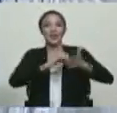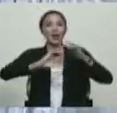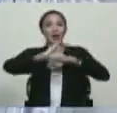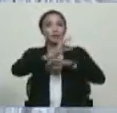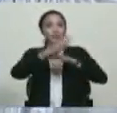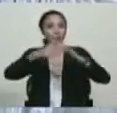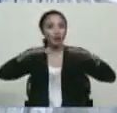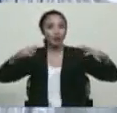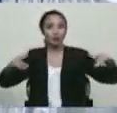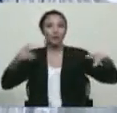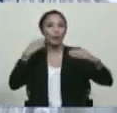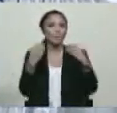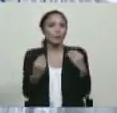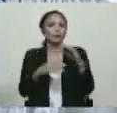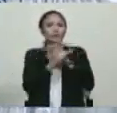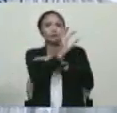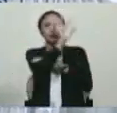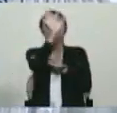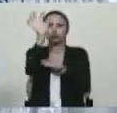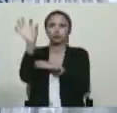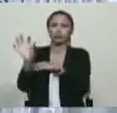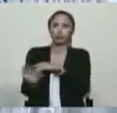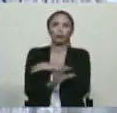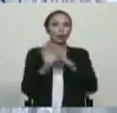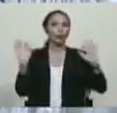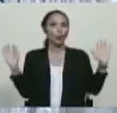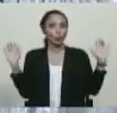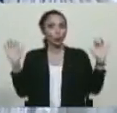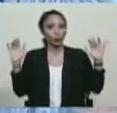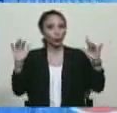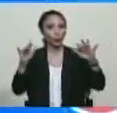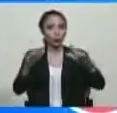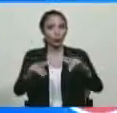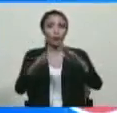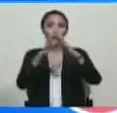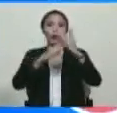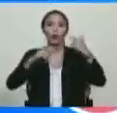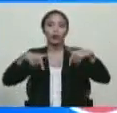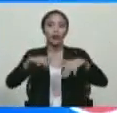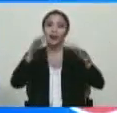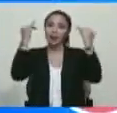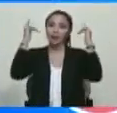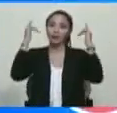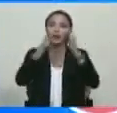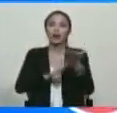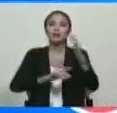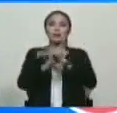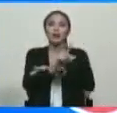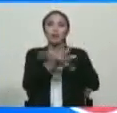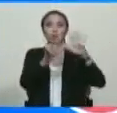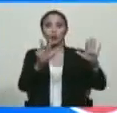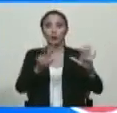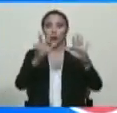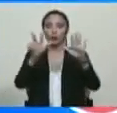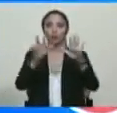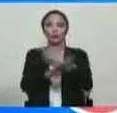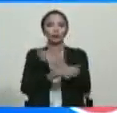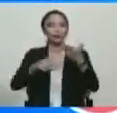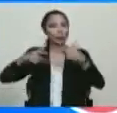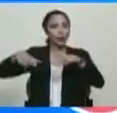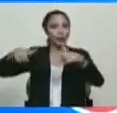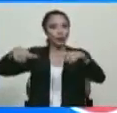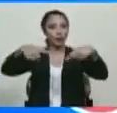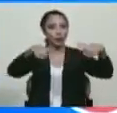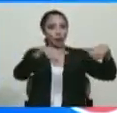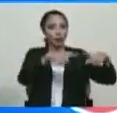Caribe, y están a todo lo largo y ancho de esta feria internacional. En 188 están y